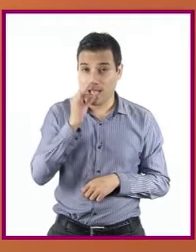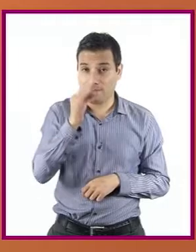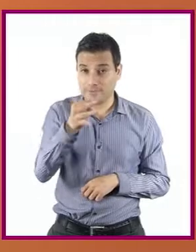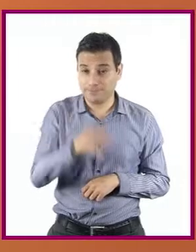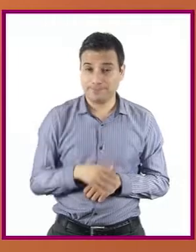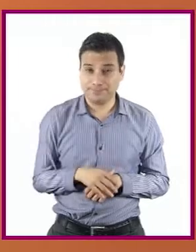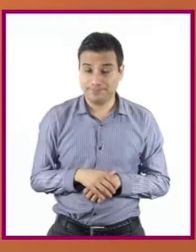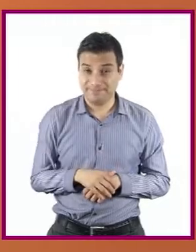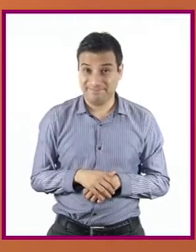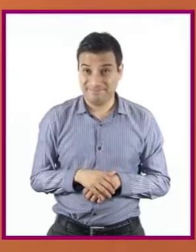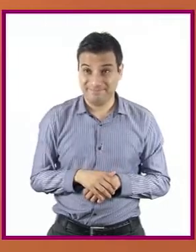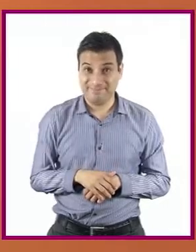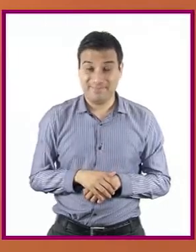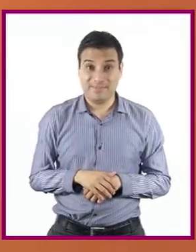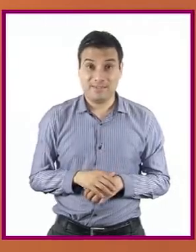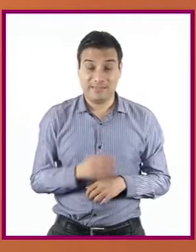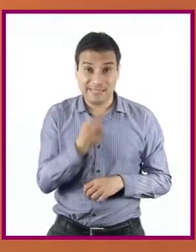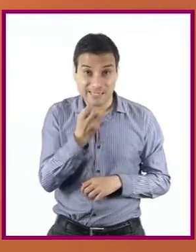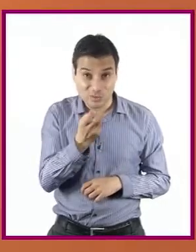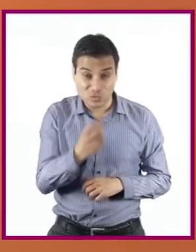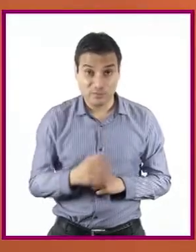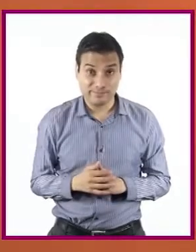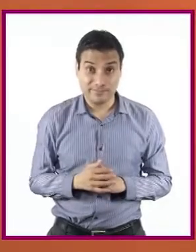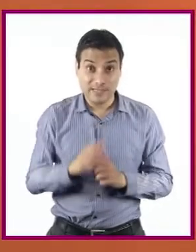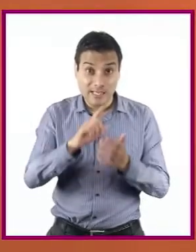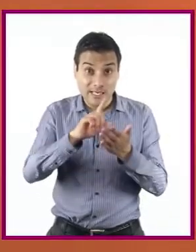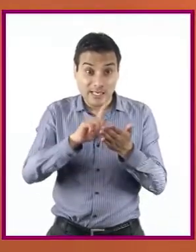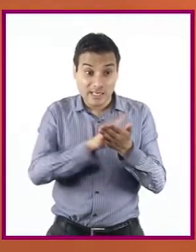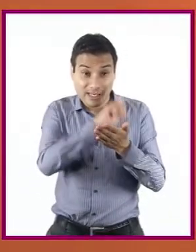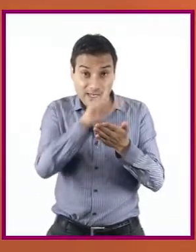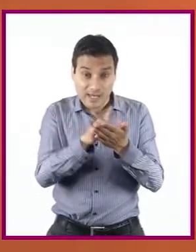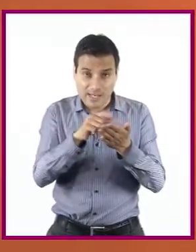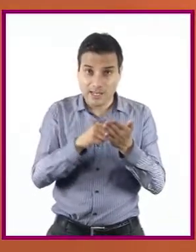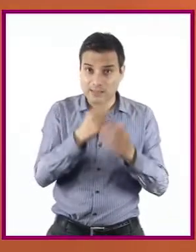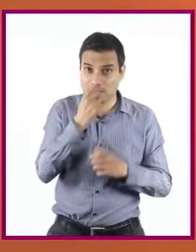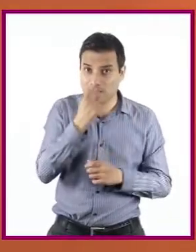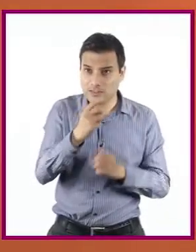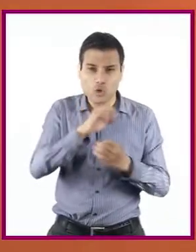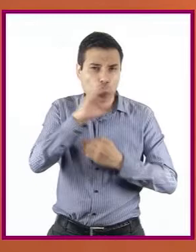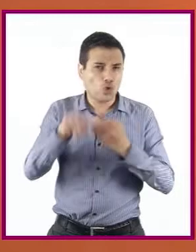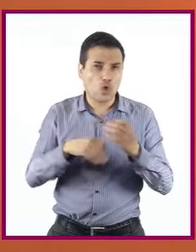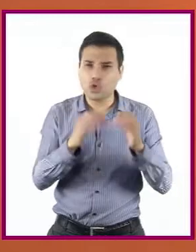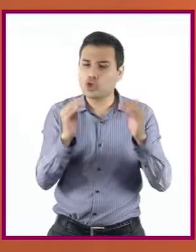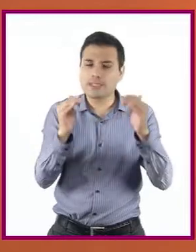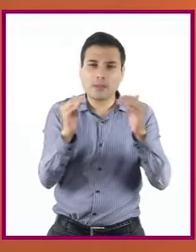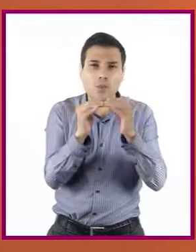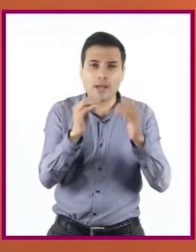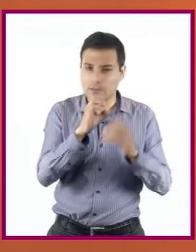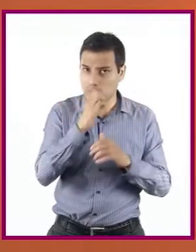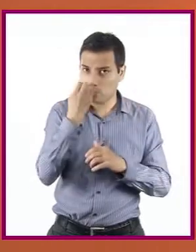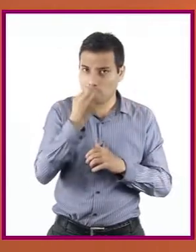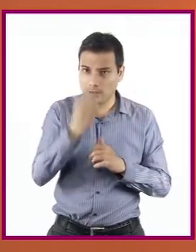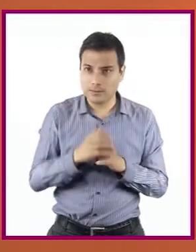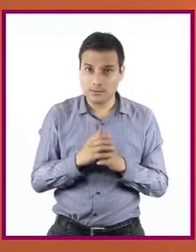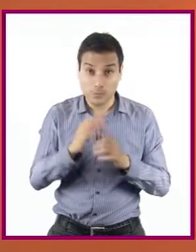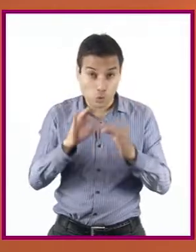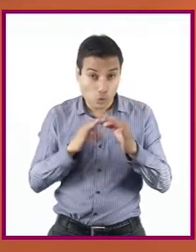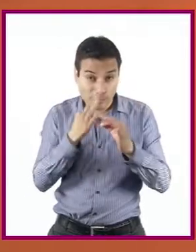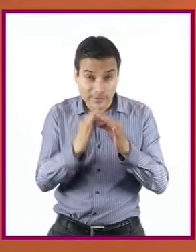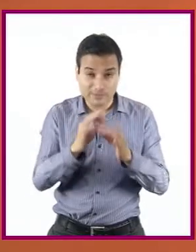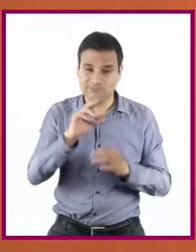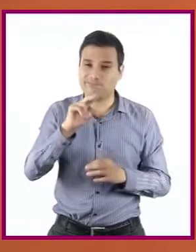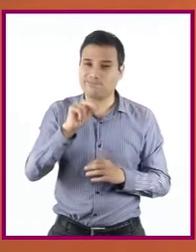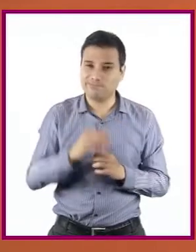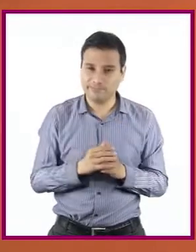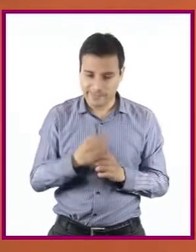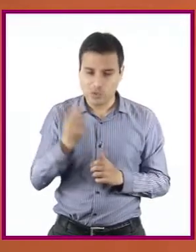que estas formas de igualdad se encuentren en las leyes no garantiza que se cumplan, pero sí marca el camino de aquello que tiene que